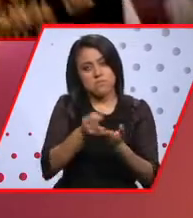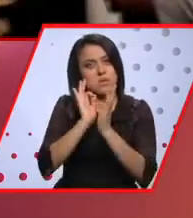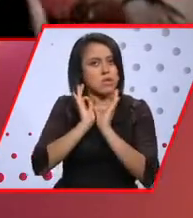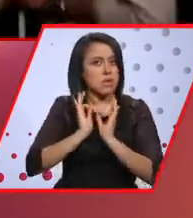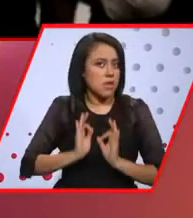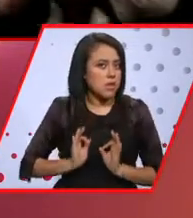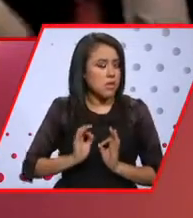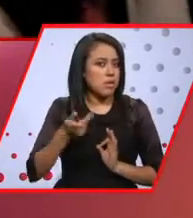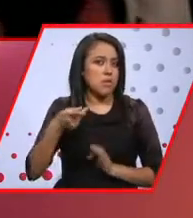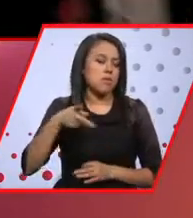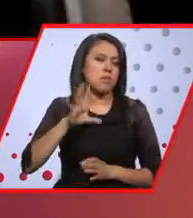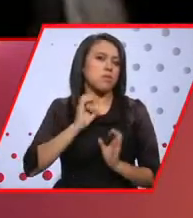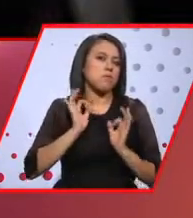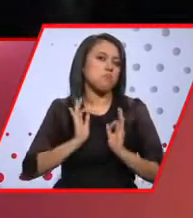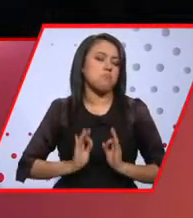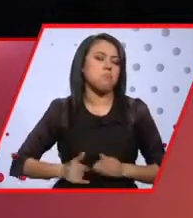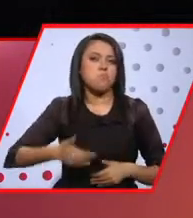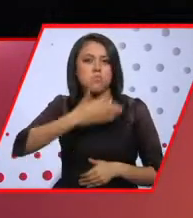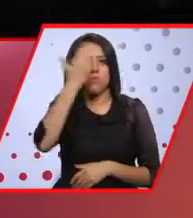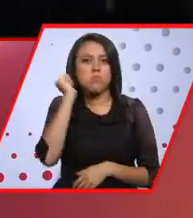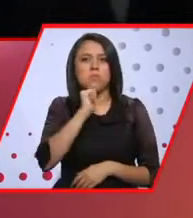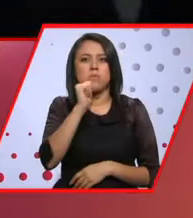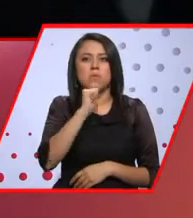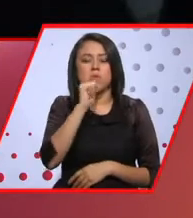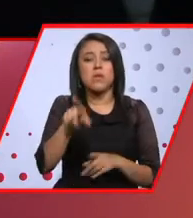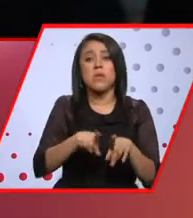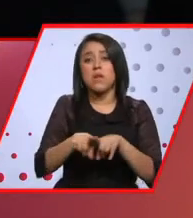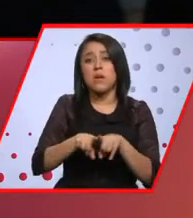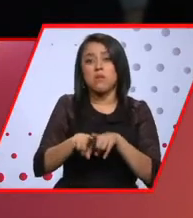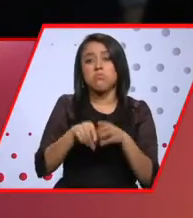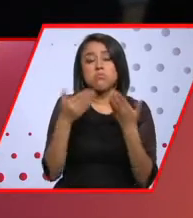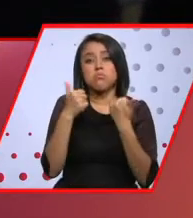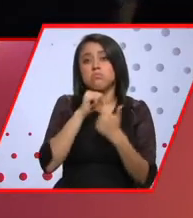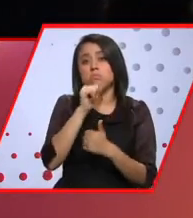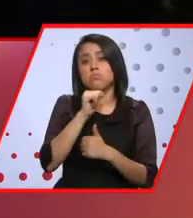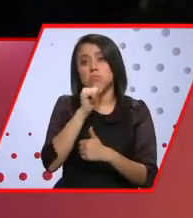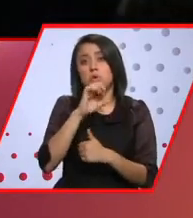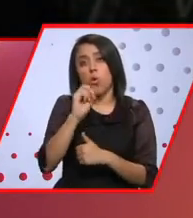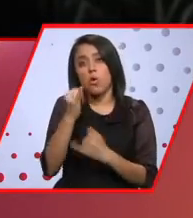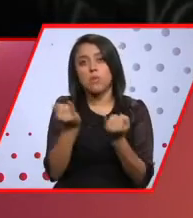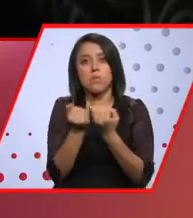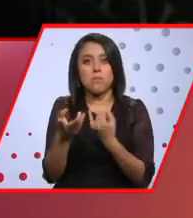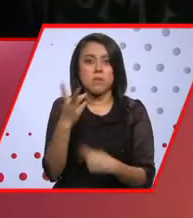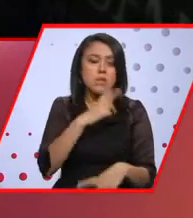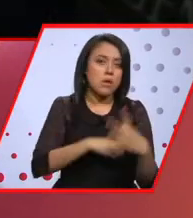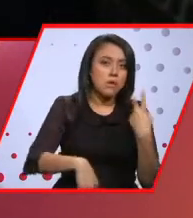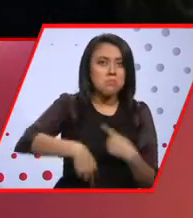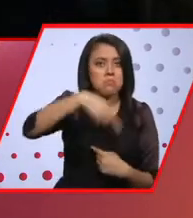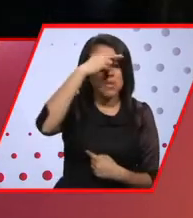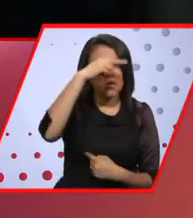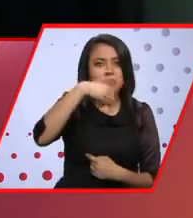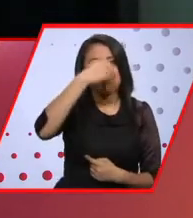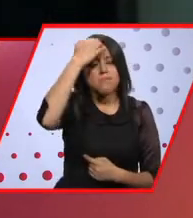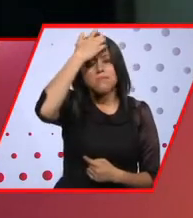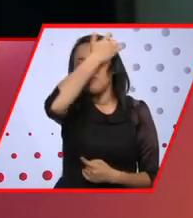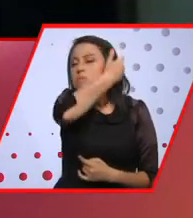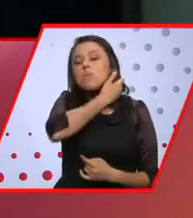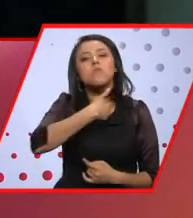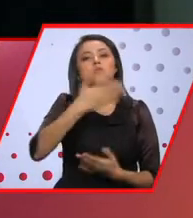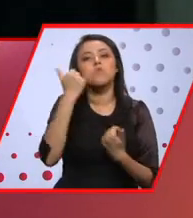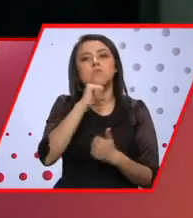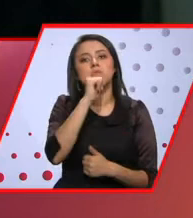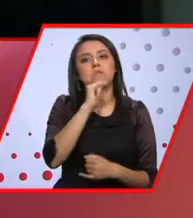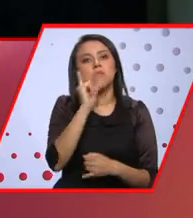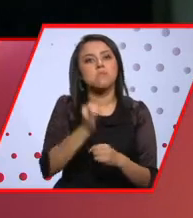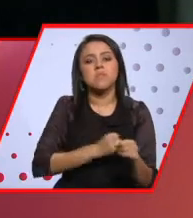incluso las autoridades mexicanas, desconocen si ellos permanecen aquí en la República de Guatemala o ya regresaron a México, ya que no hay ningún delito que